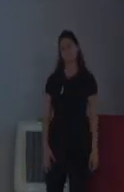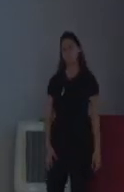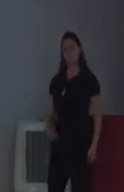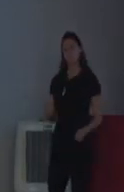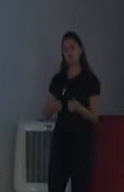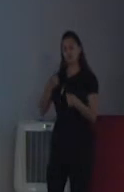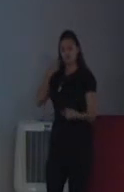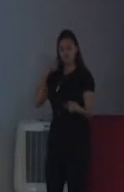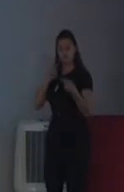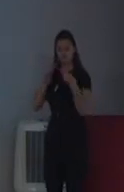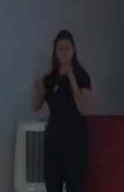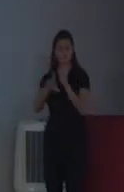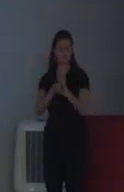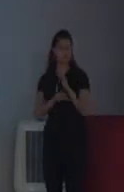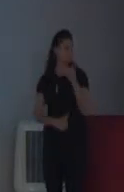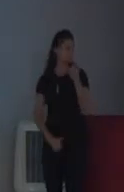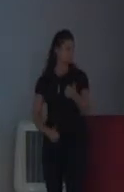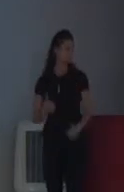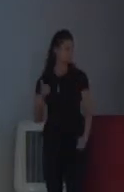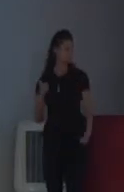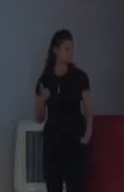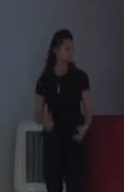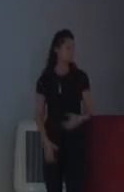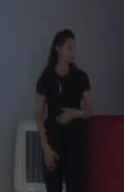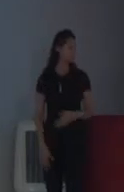¿Cuál es ese objetivo de la ley?